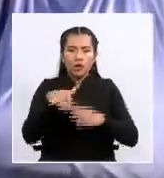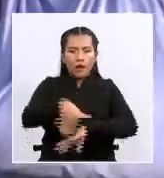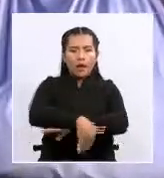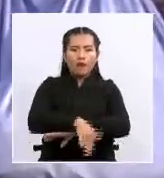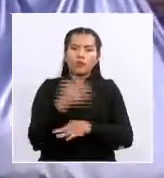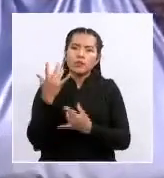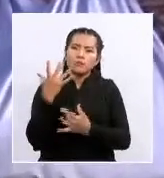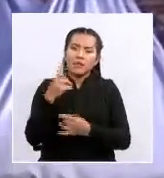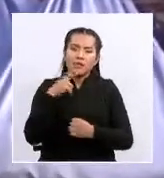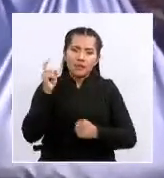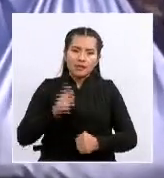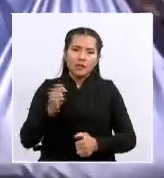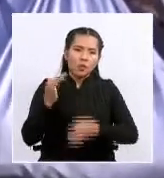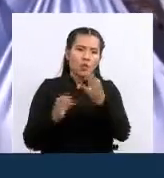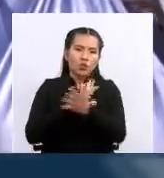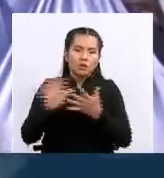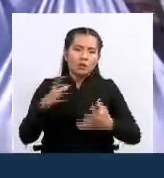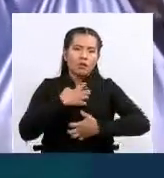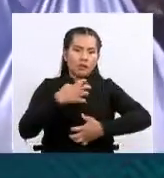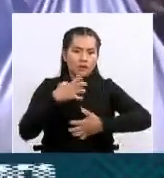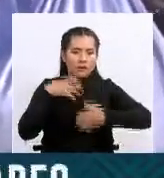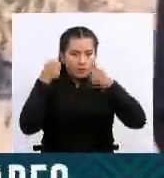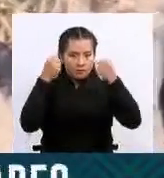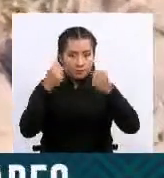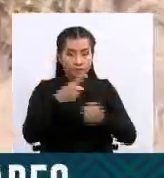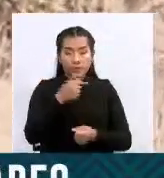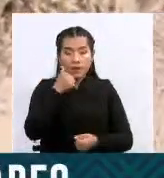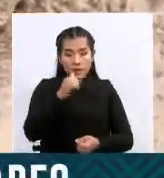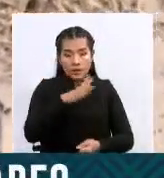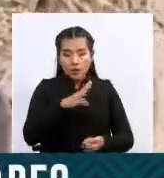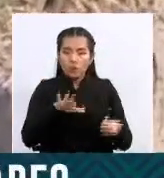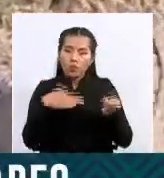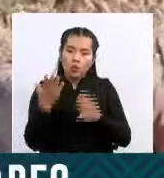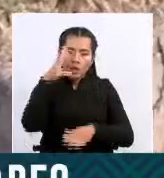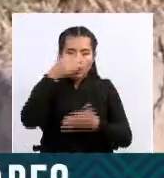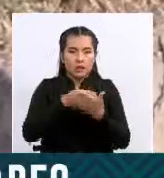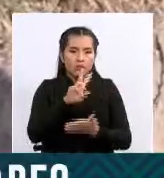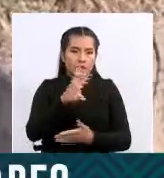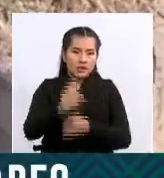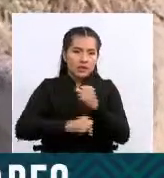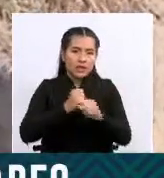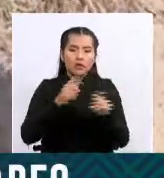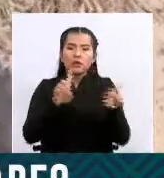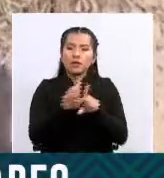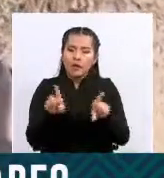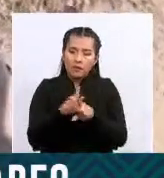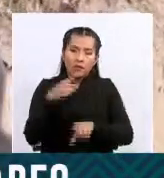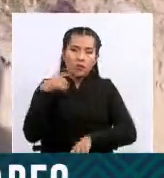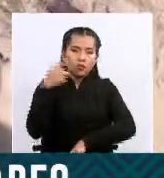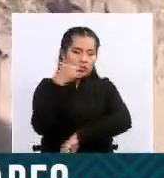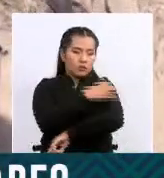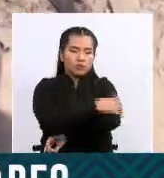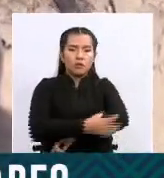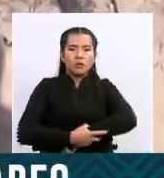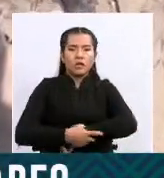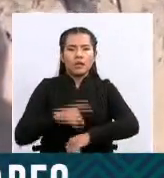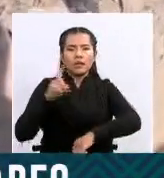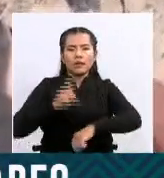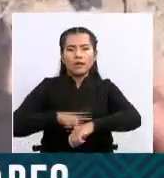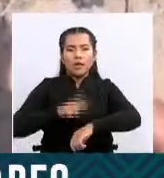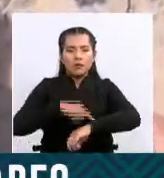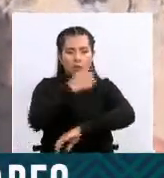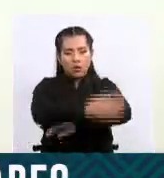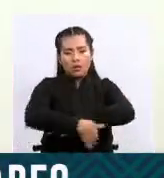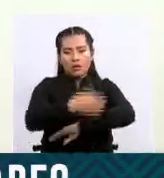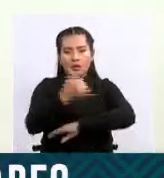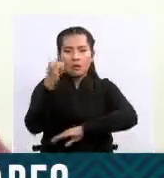exigiendo justicia. Doña Gregoria no solo perdió a su hijo de 26 años, también fue herida, tuvo el brazo enyesado por mucho tiempo. Yo